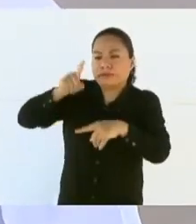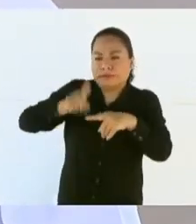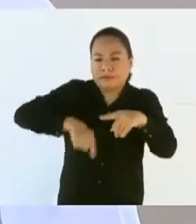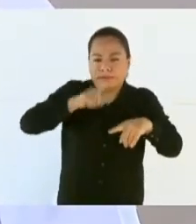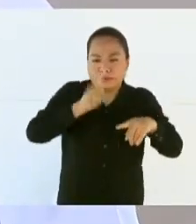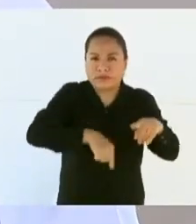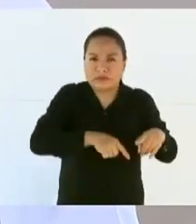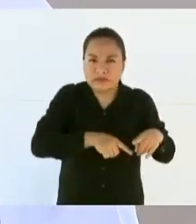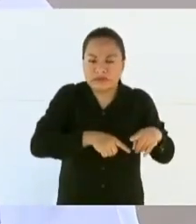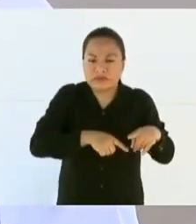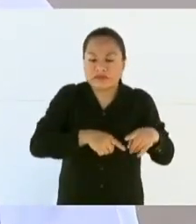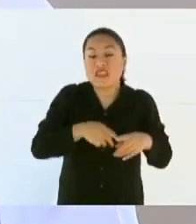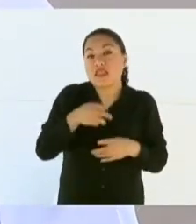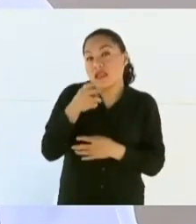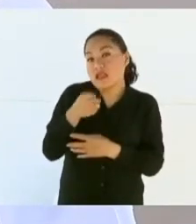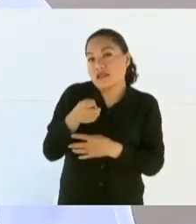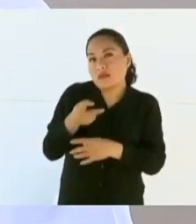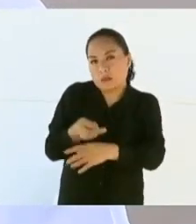que sucedió